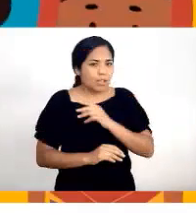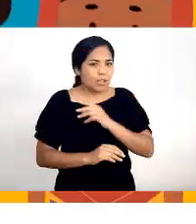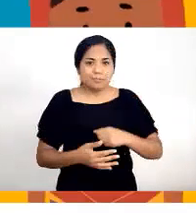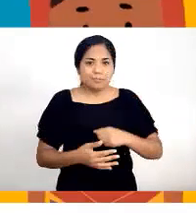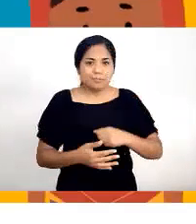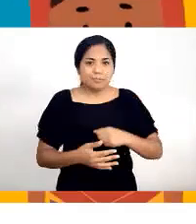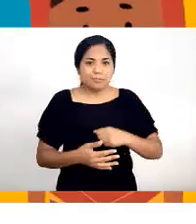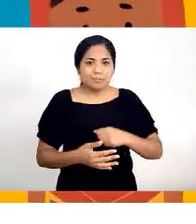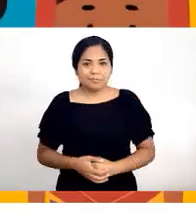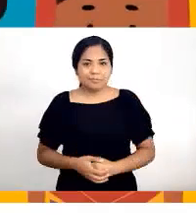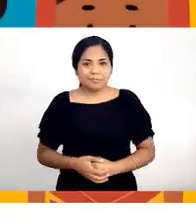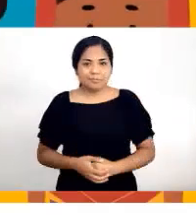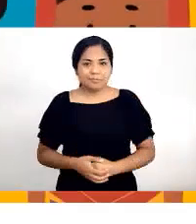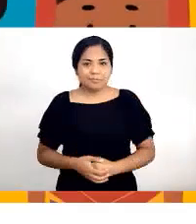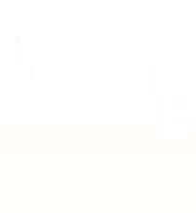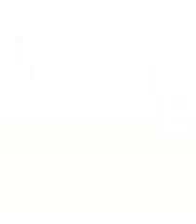una respuesta.